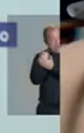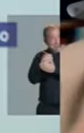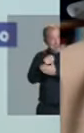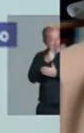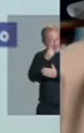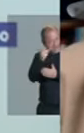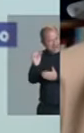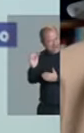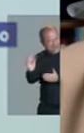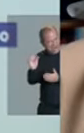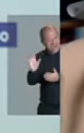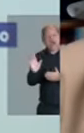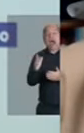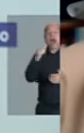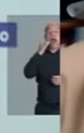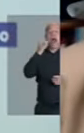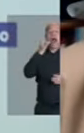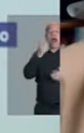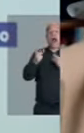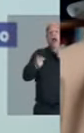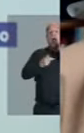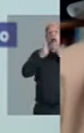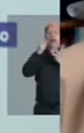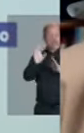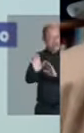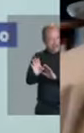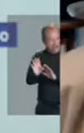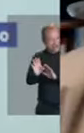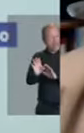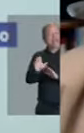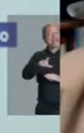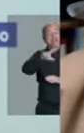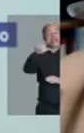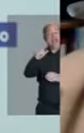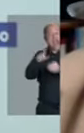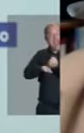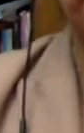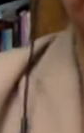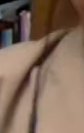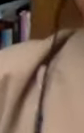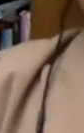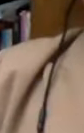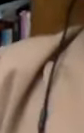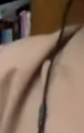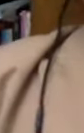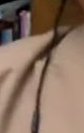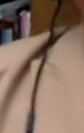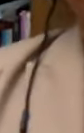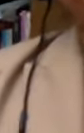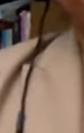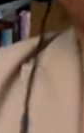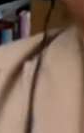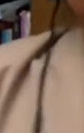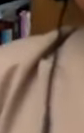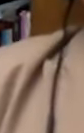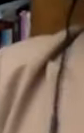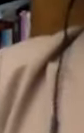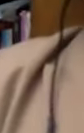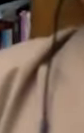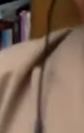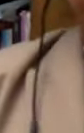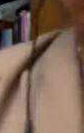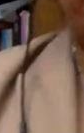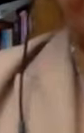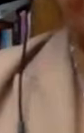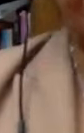de confrontación entre las dos candidatas a la presidencia. Justo, Adriana Estela, qué gusto saludarte. Te invitamos